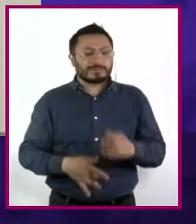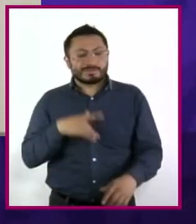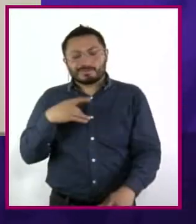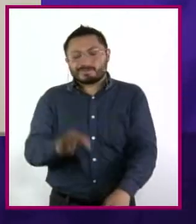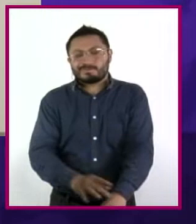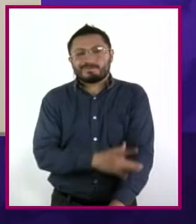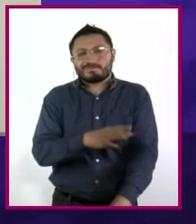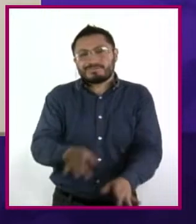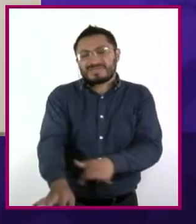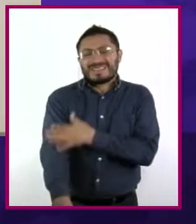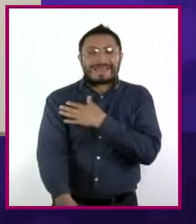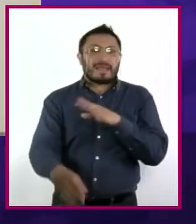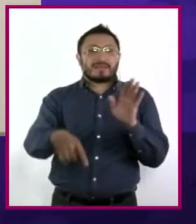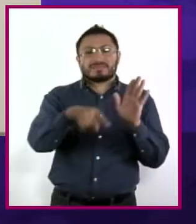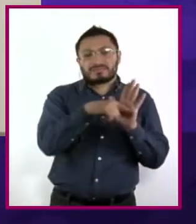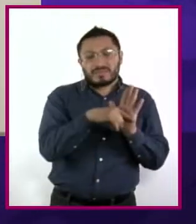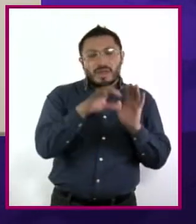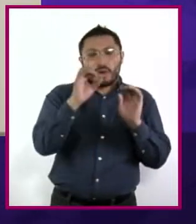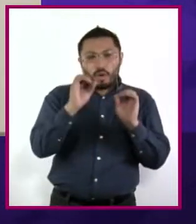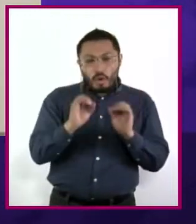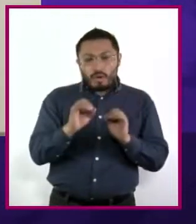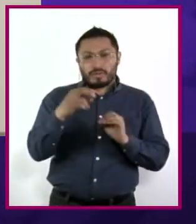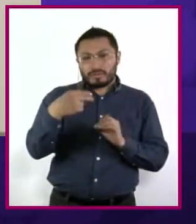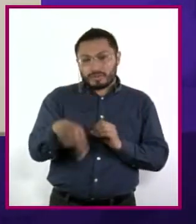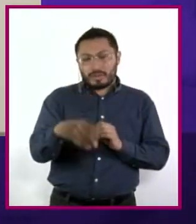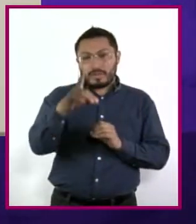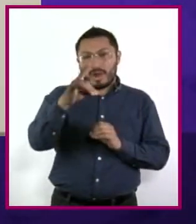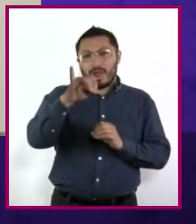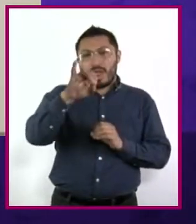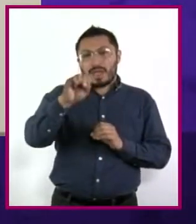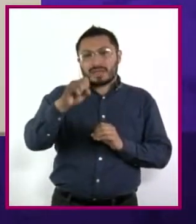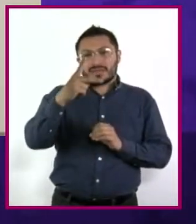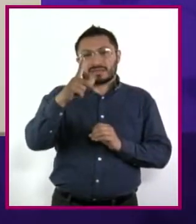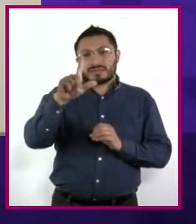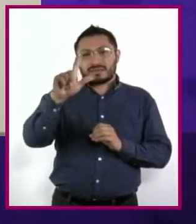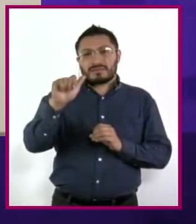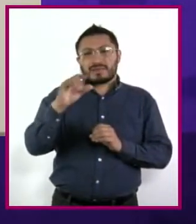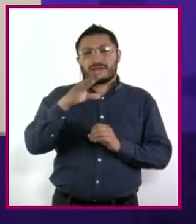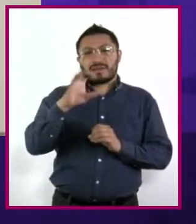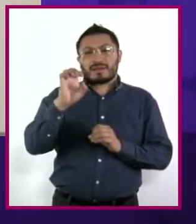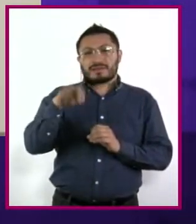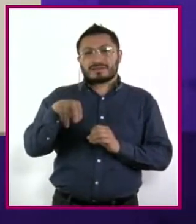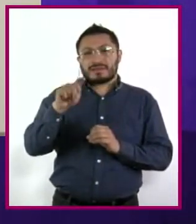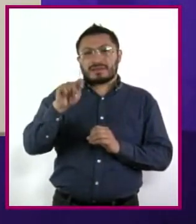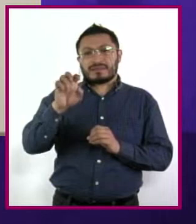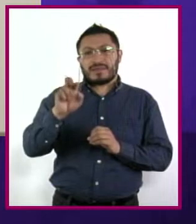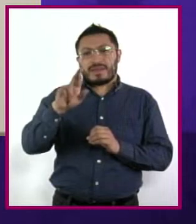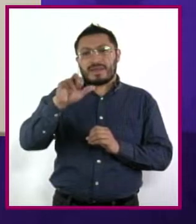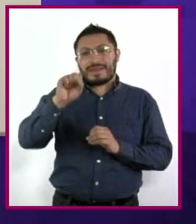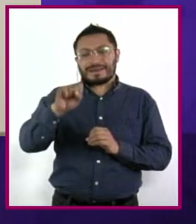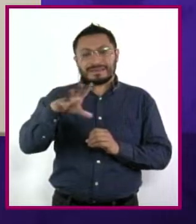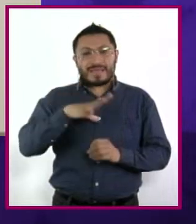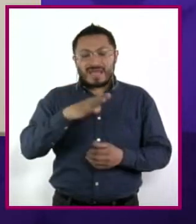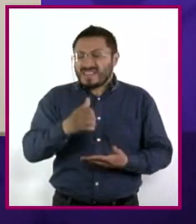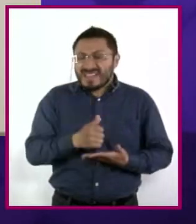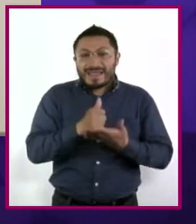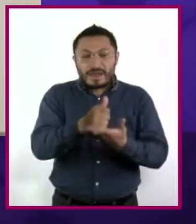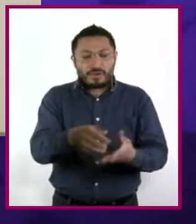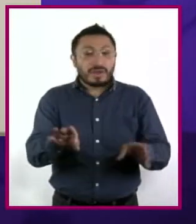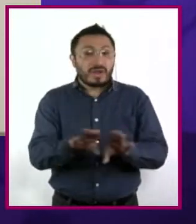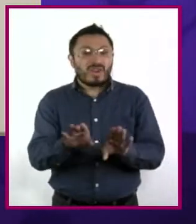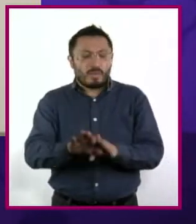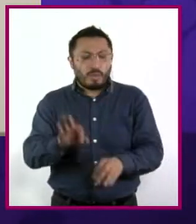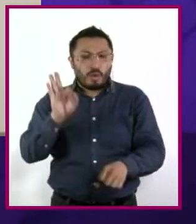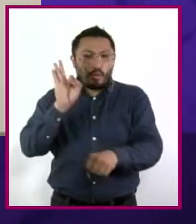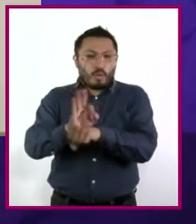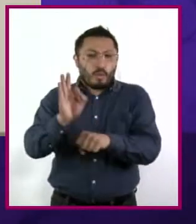negativas o displacenteras, tienen el objetivo o nos permiten, nos ayudan como un modo de